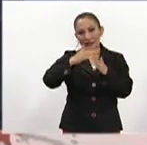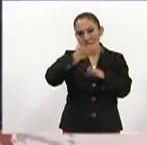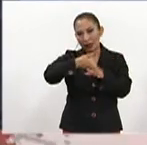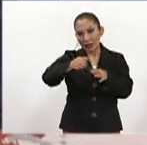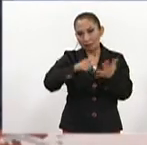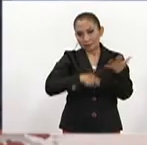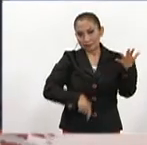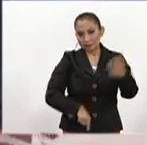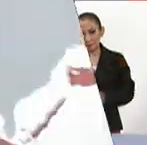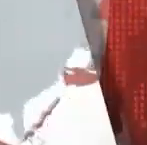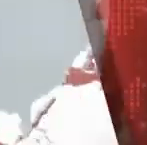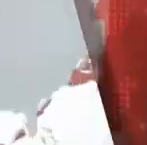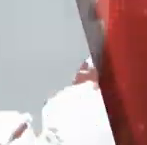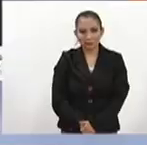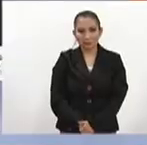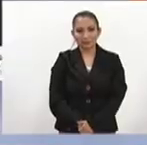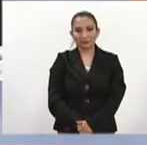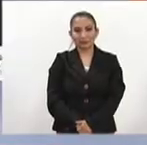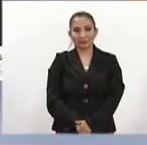Blanca.